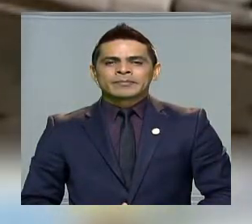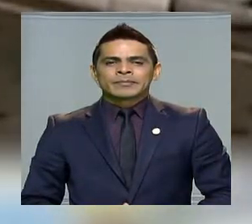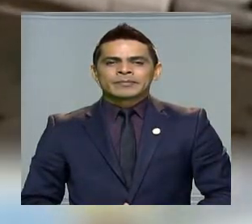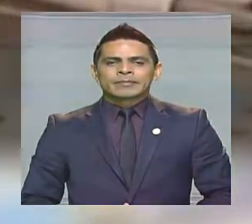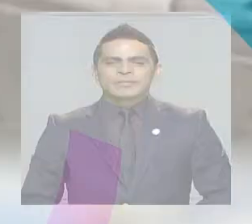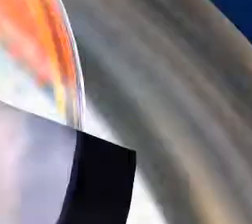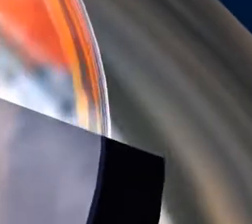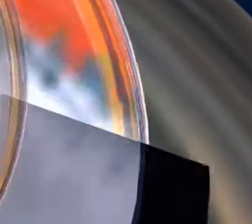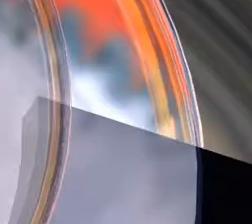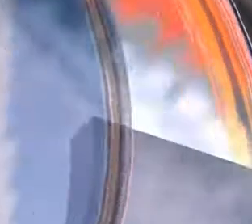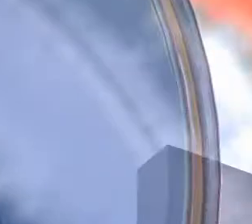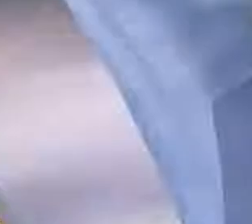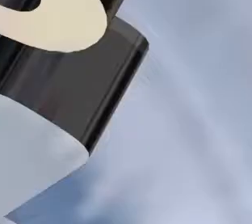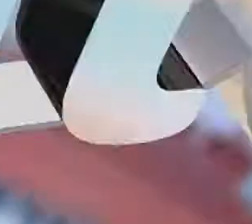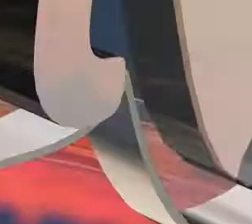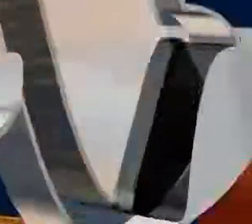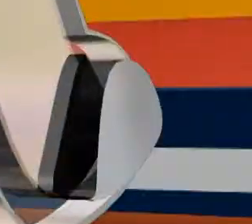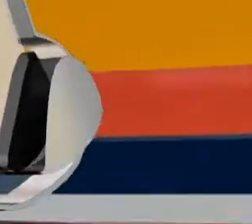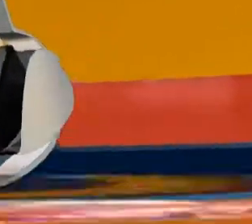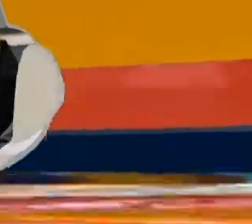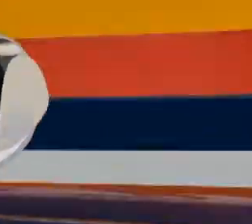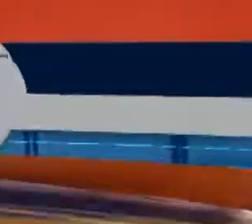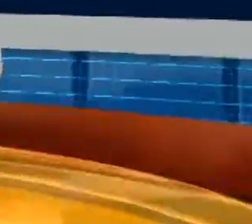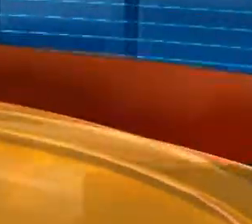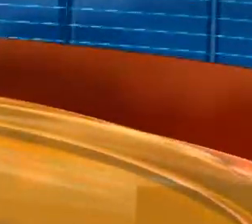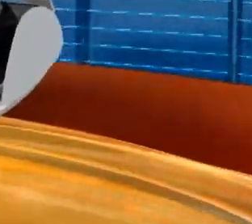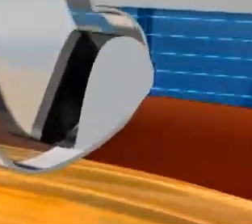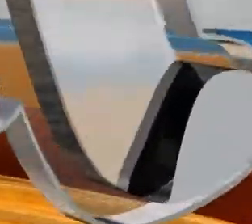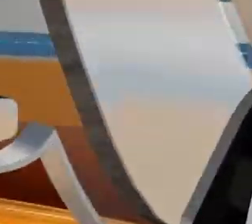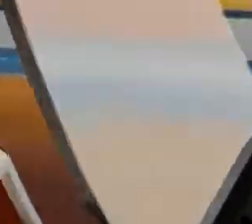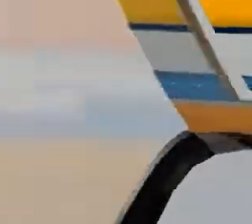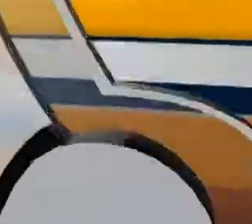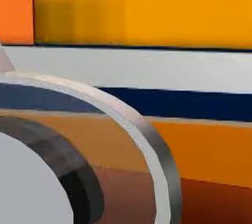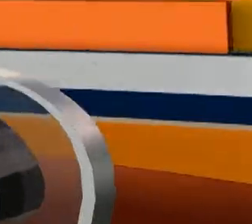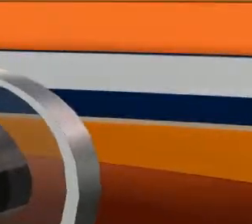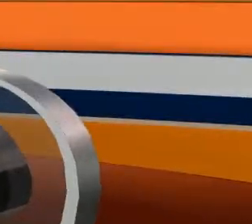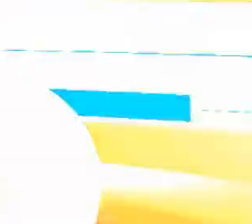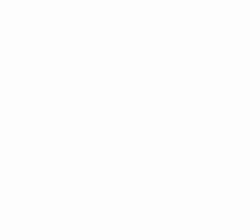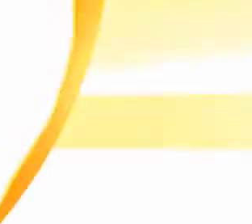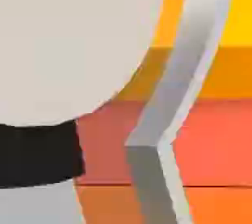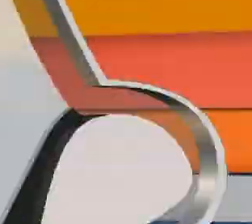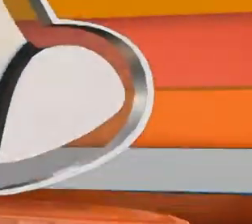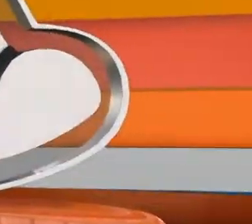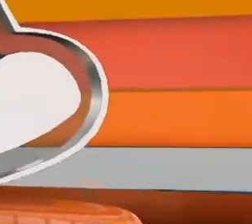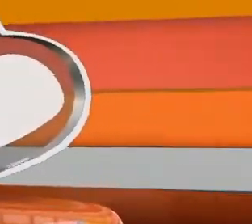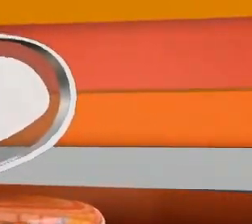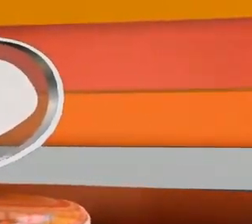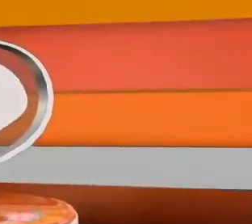Noticias Canal I.